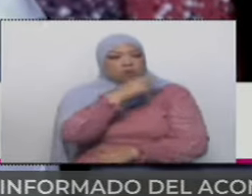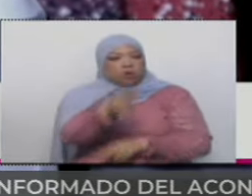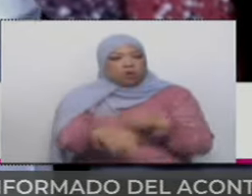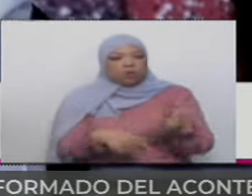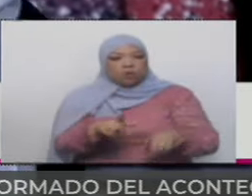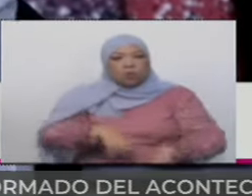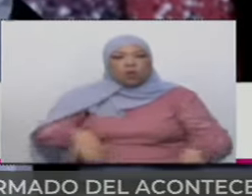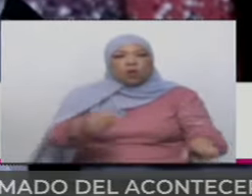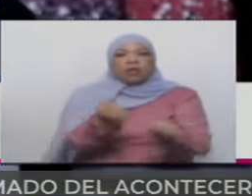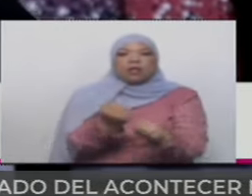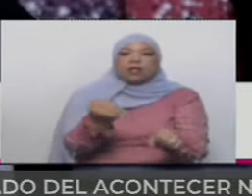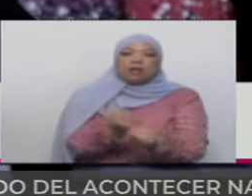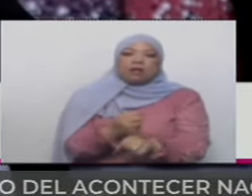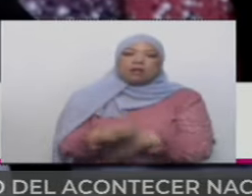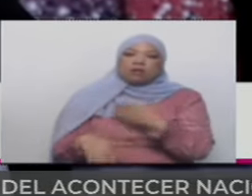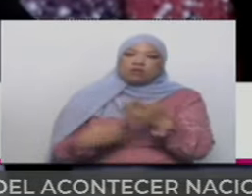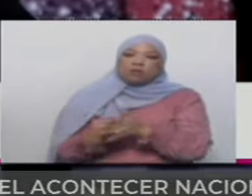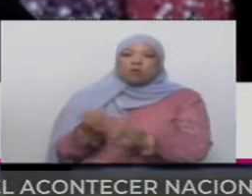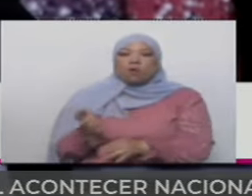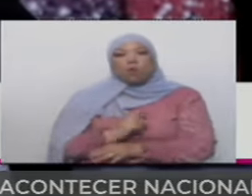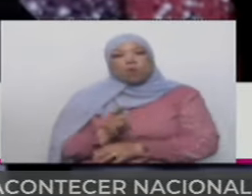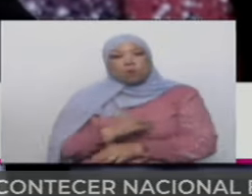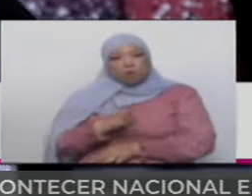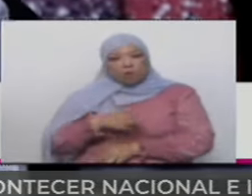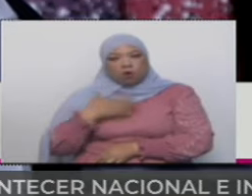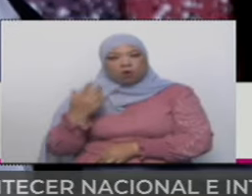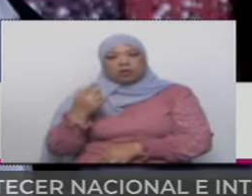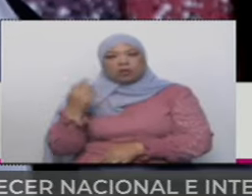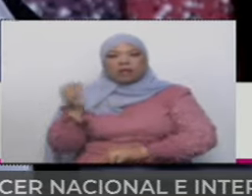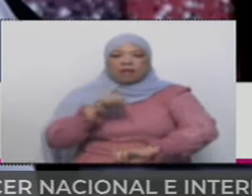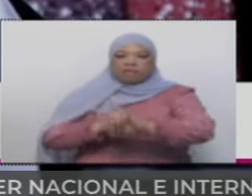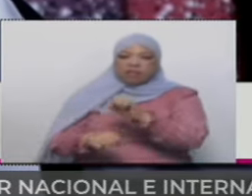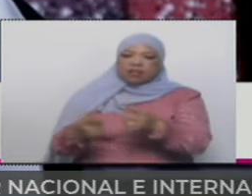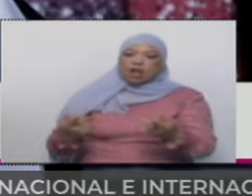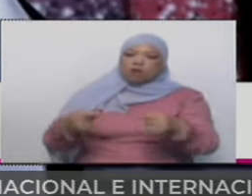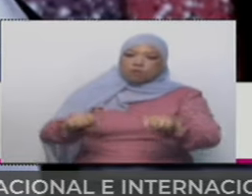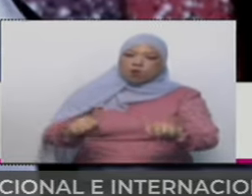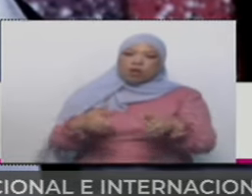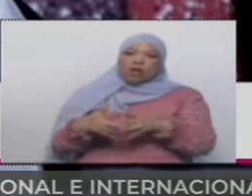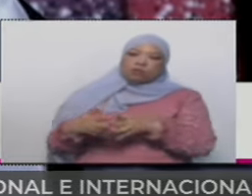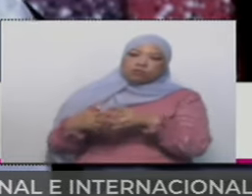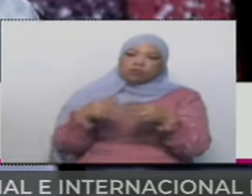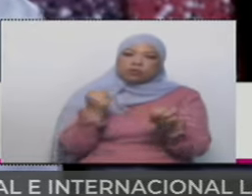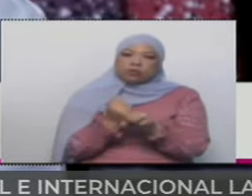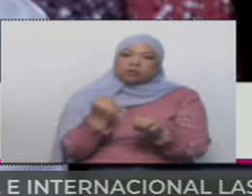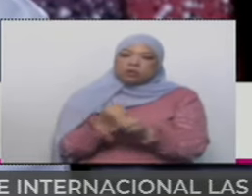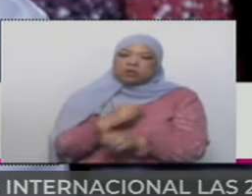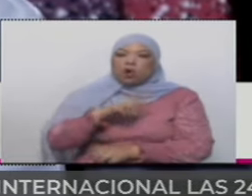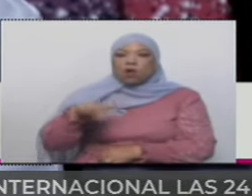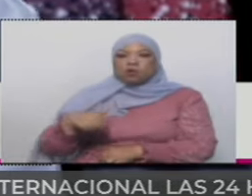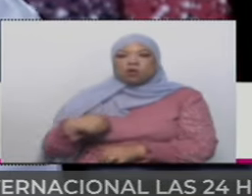obrera, para así poder romper ese bloqueo imperial. Donde nosotros los trabajadores del metro,